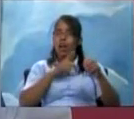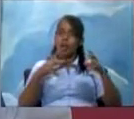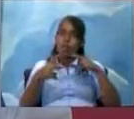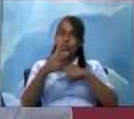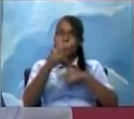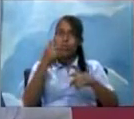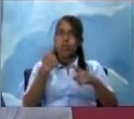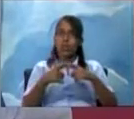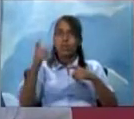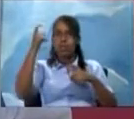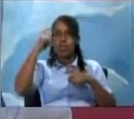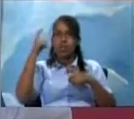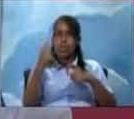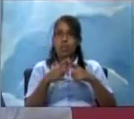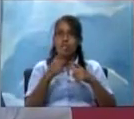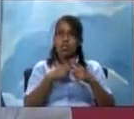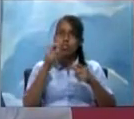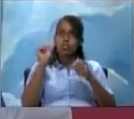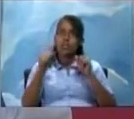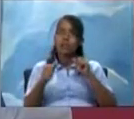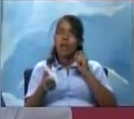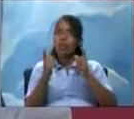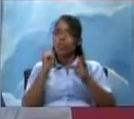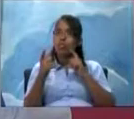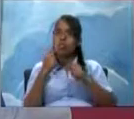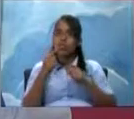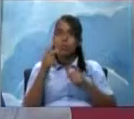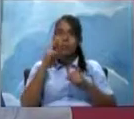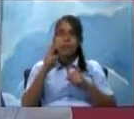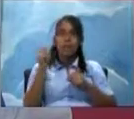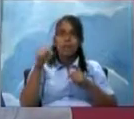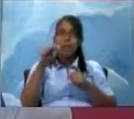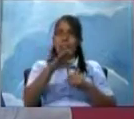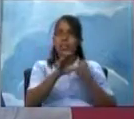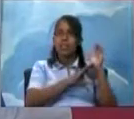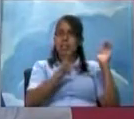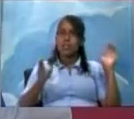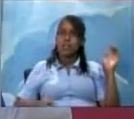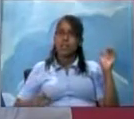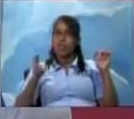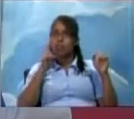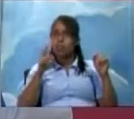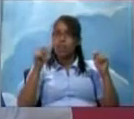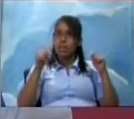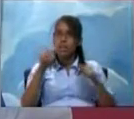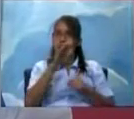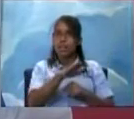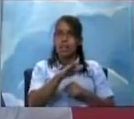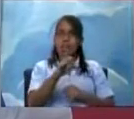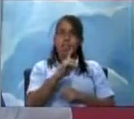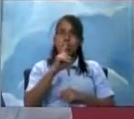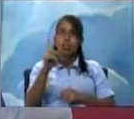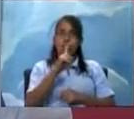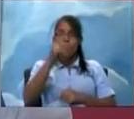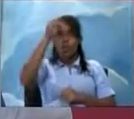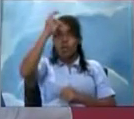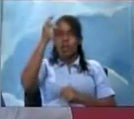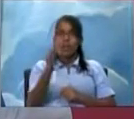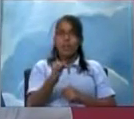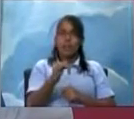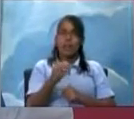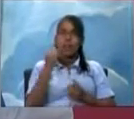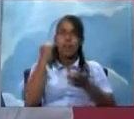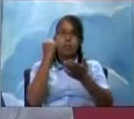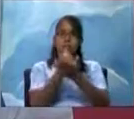acortó aquellos días. Entonces, si alguno dijere: mira, aquí está el Cristo, o mira, allí está, no lo